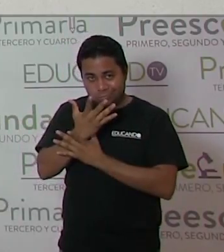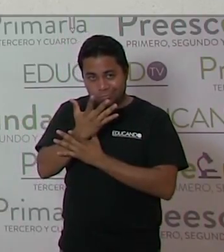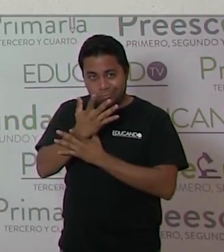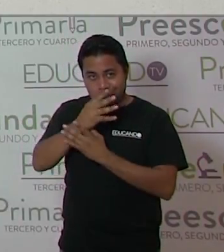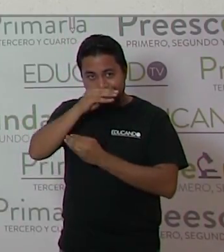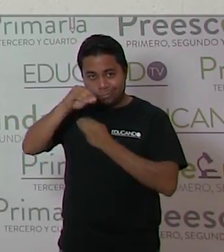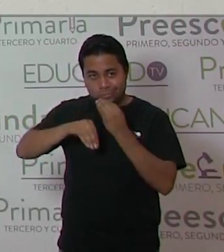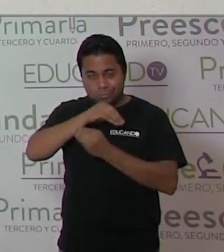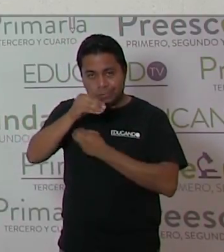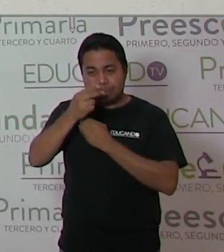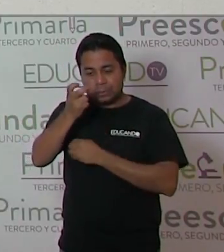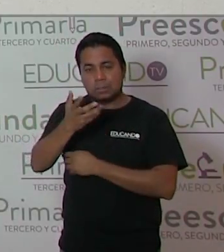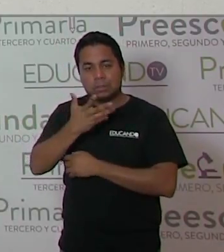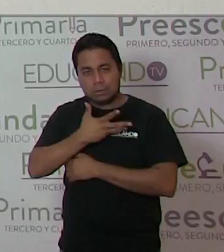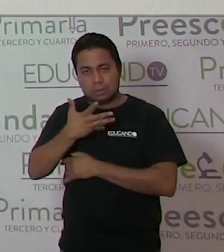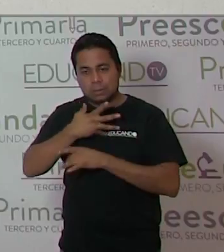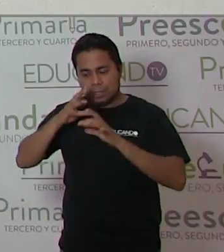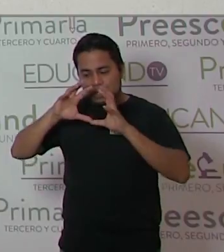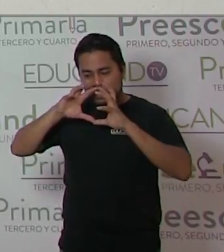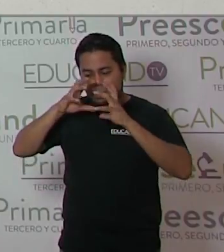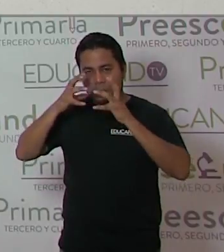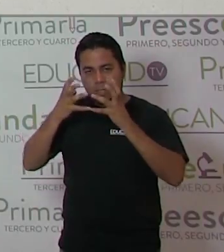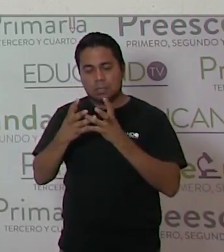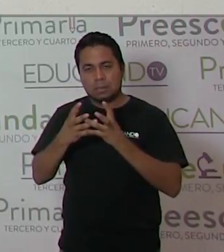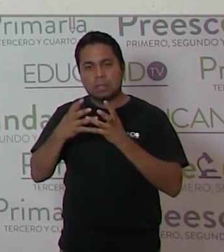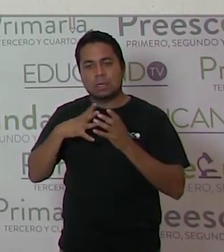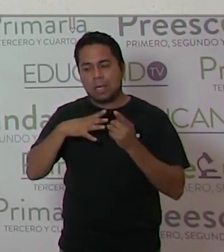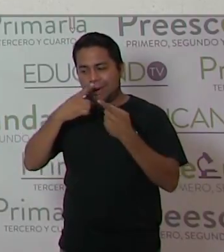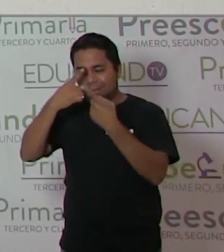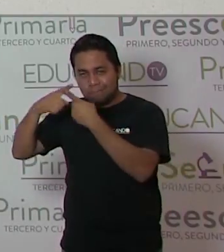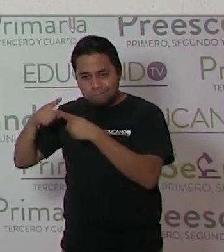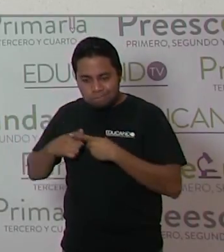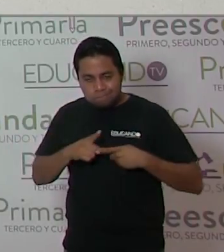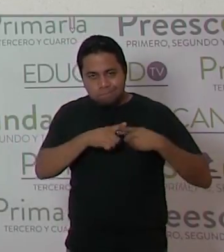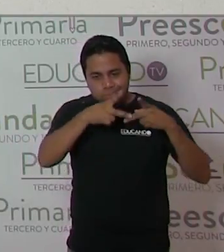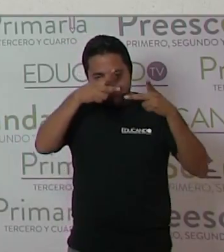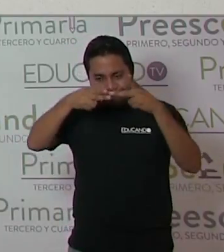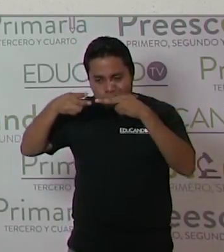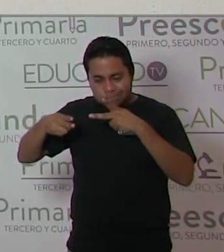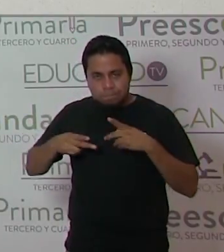Sí, exacto, una esfera. También tiene diferentes partes una esfera.